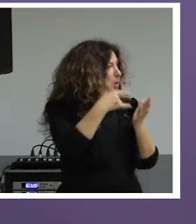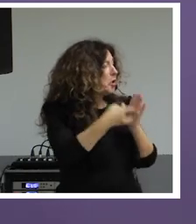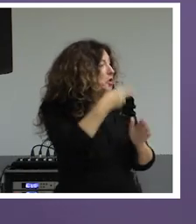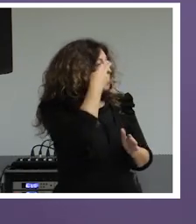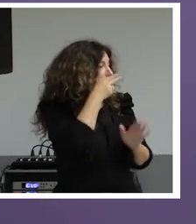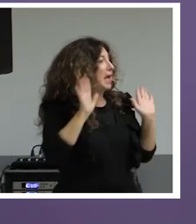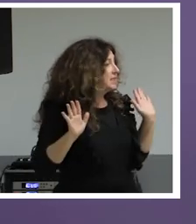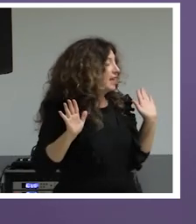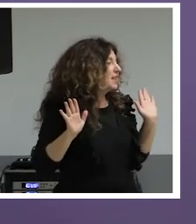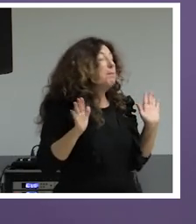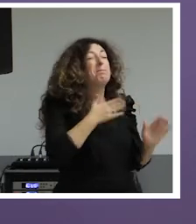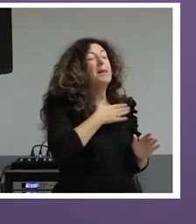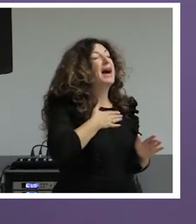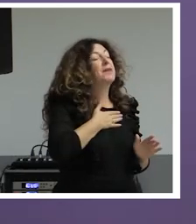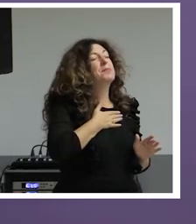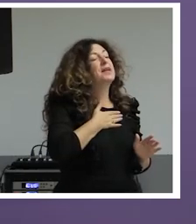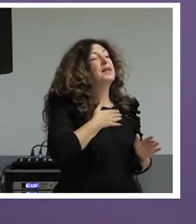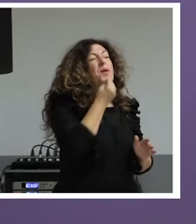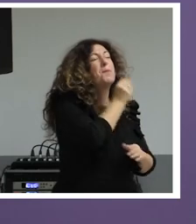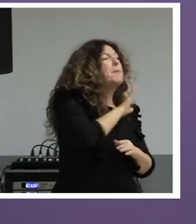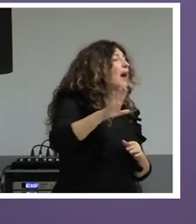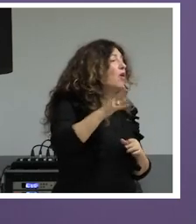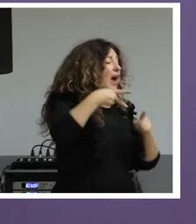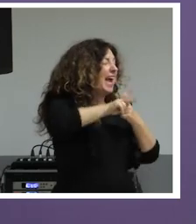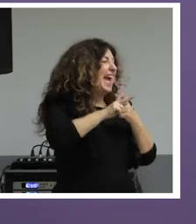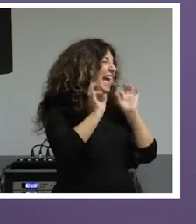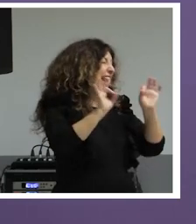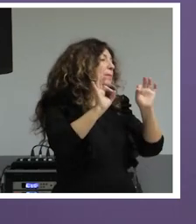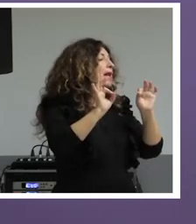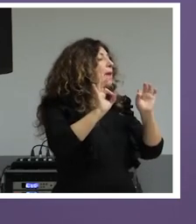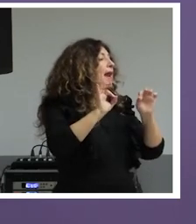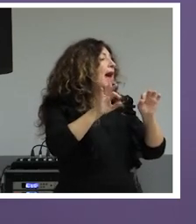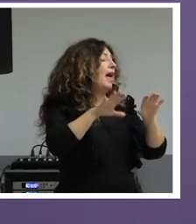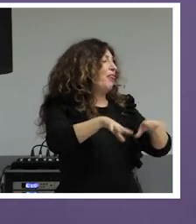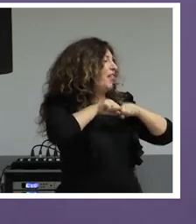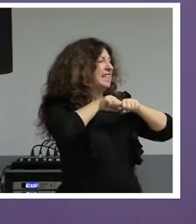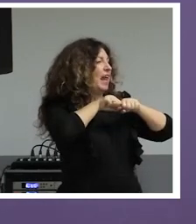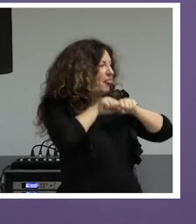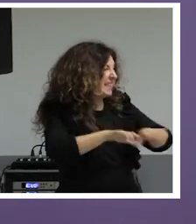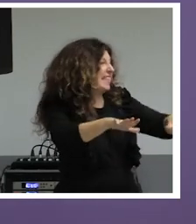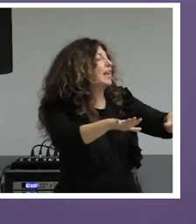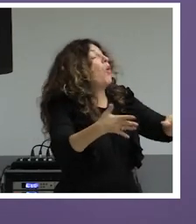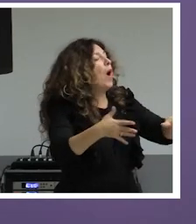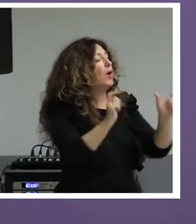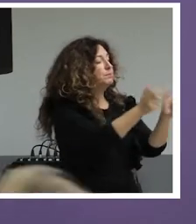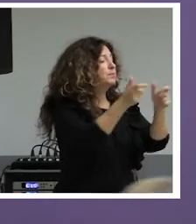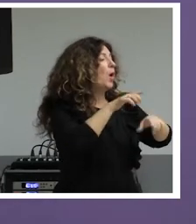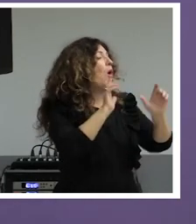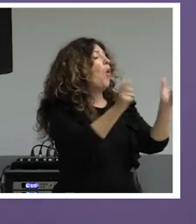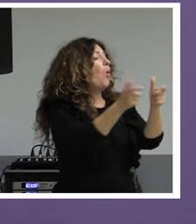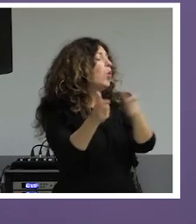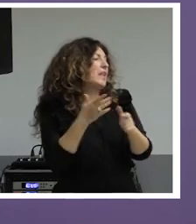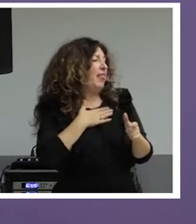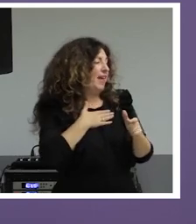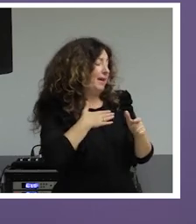en los distritos que se encargaban de Pequeños trabajos que pues de cuidado de jardines y que bueno fue un proyecto Interesante pero